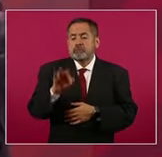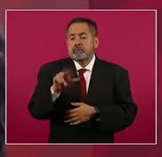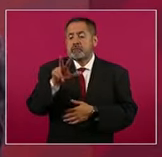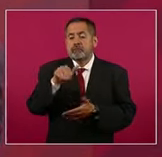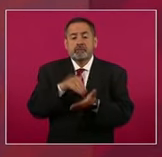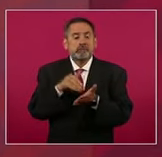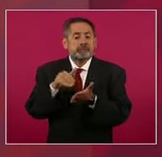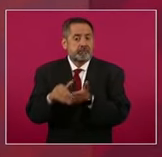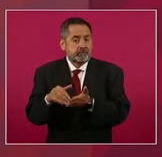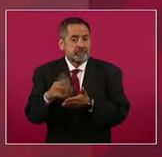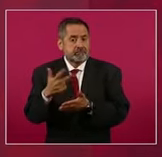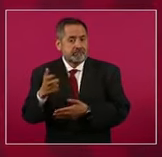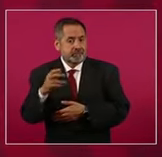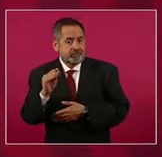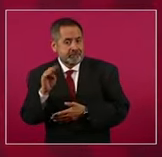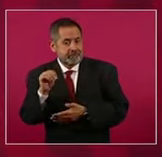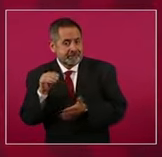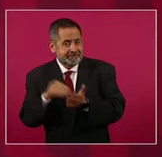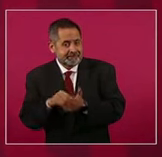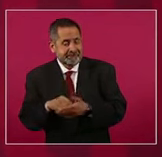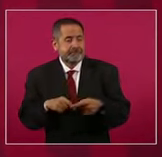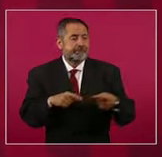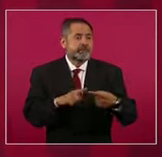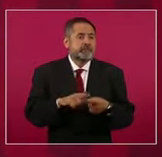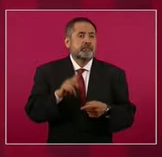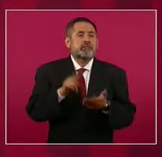948,799,000. En 2017, por